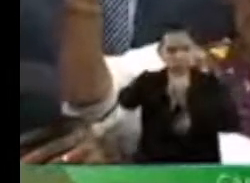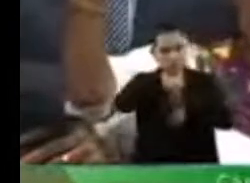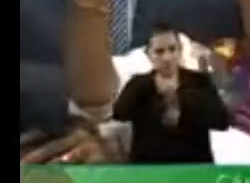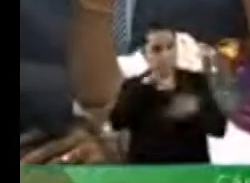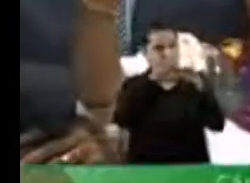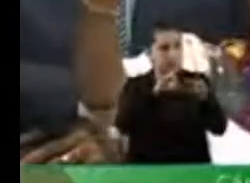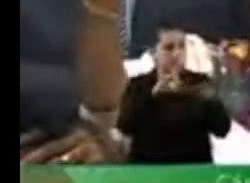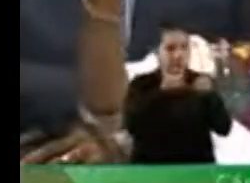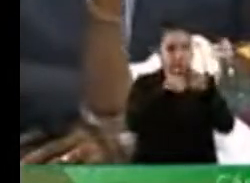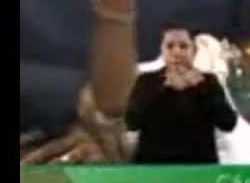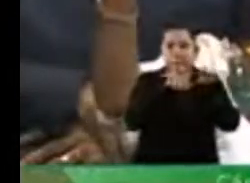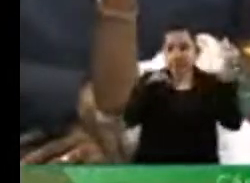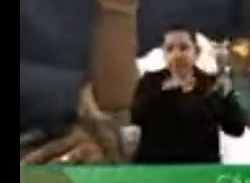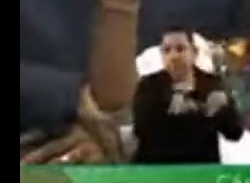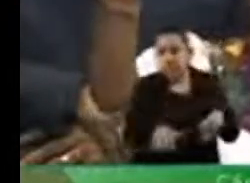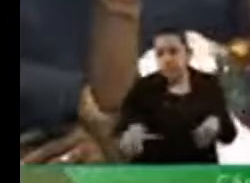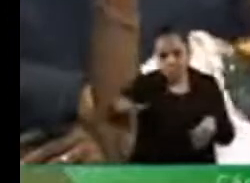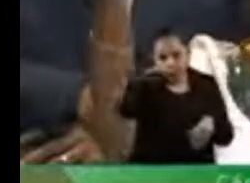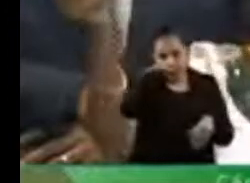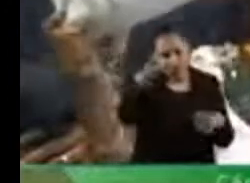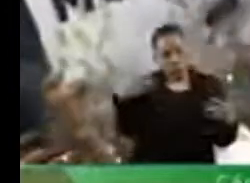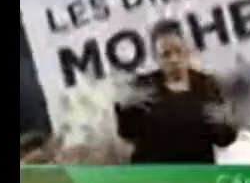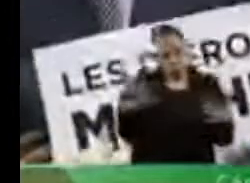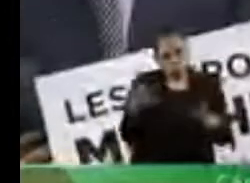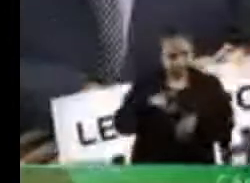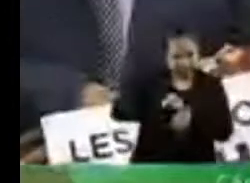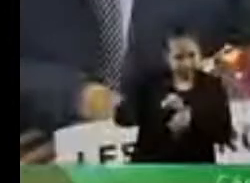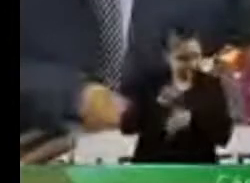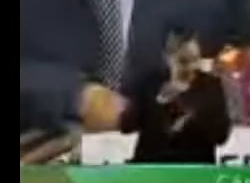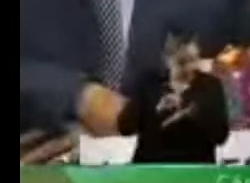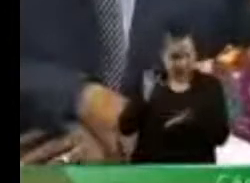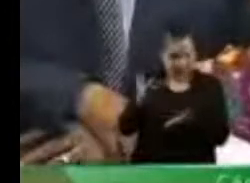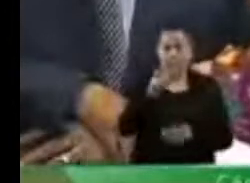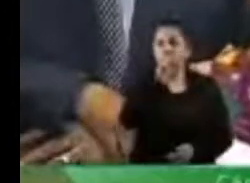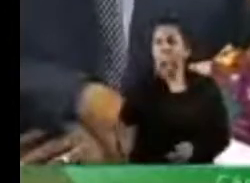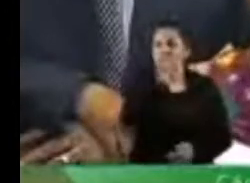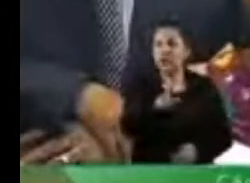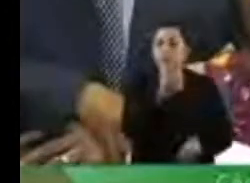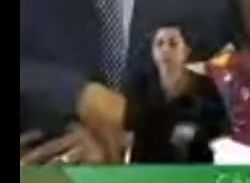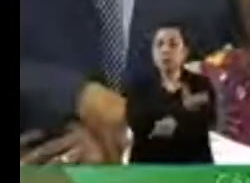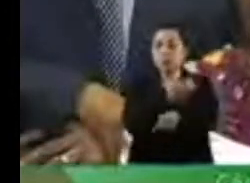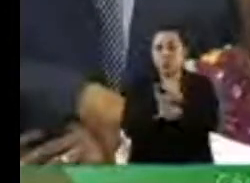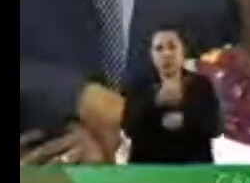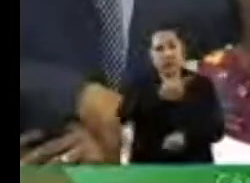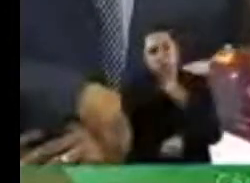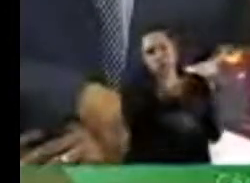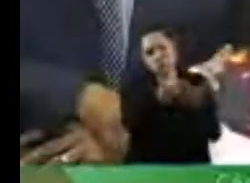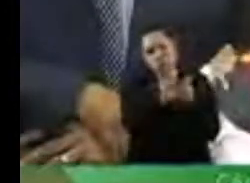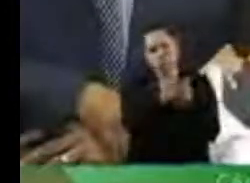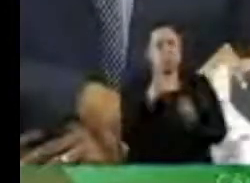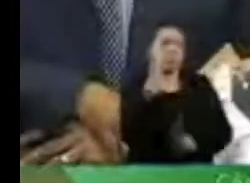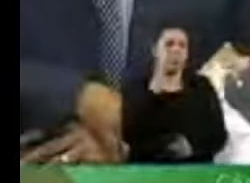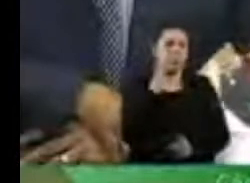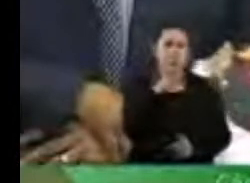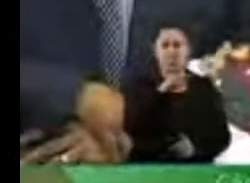esta soberanía. Y agradezco a los compañeros de Morena que nos acompañan en esta intervención.